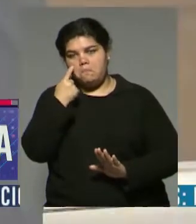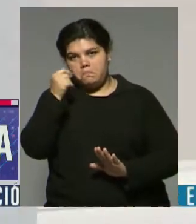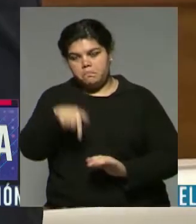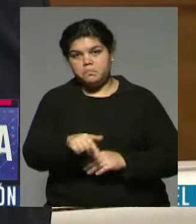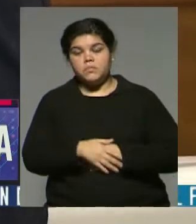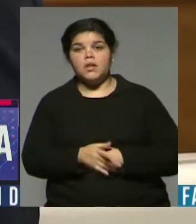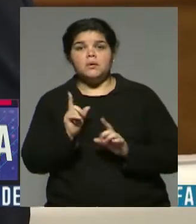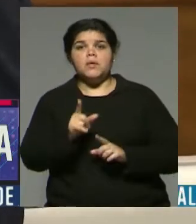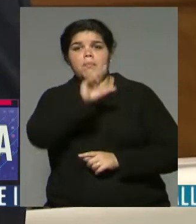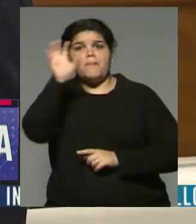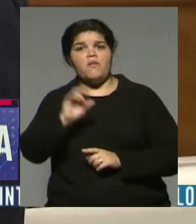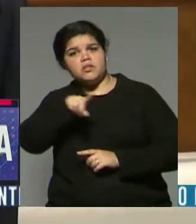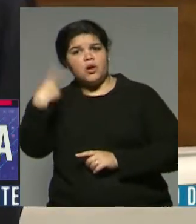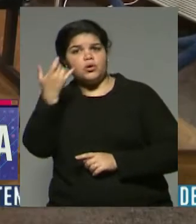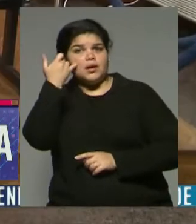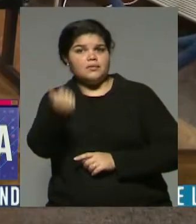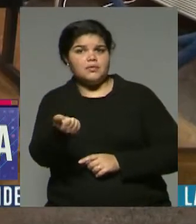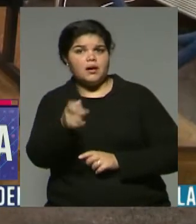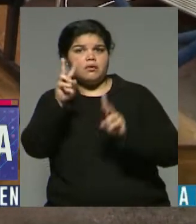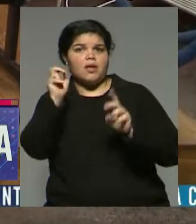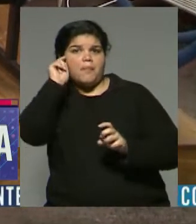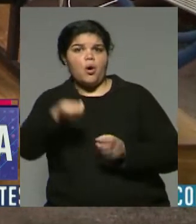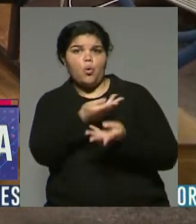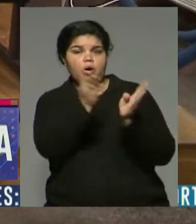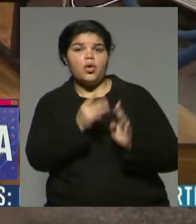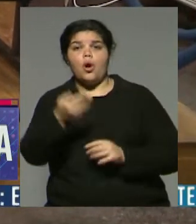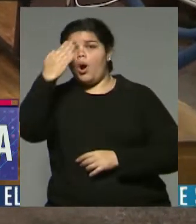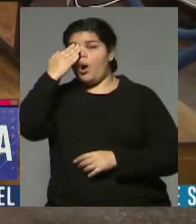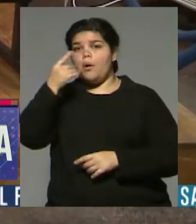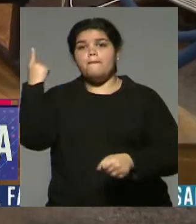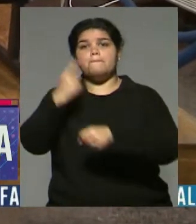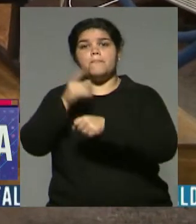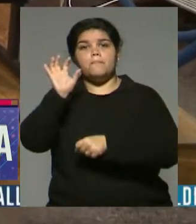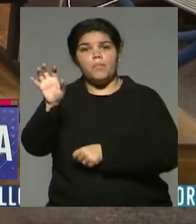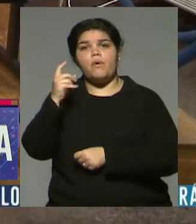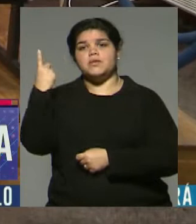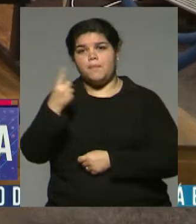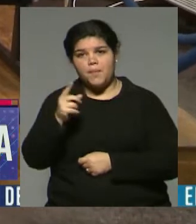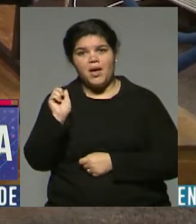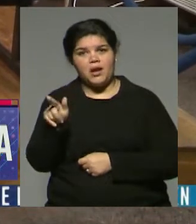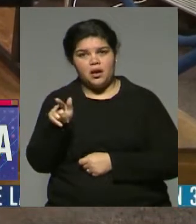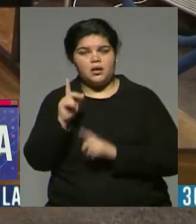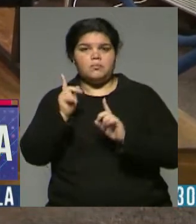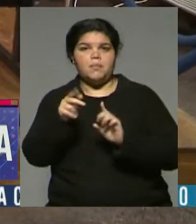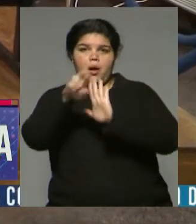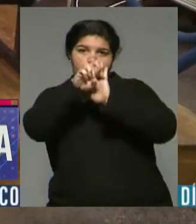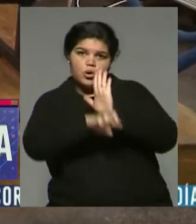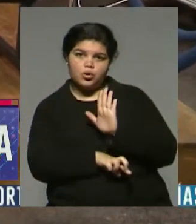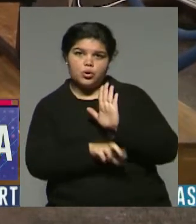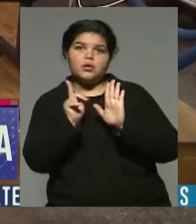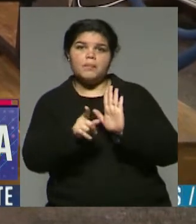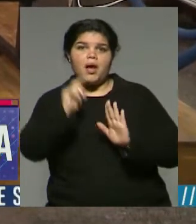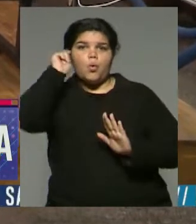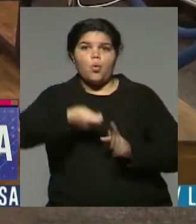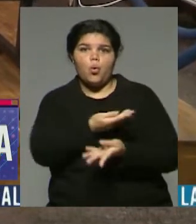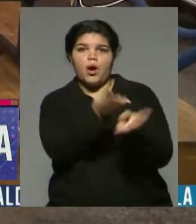provincias esto ya se está utilizando. Córdoba fue la primera provincia en aplicar este protocolo y elevar algunos juicios